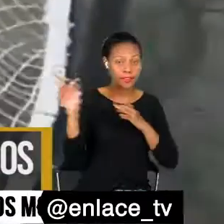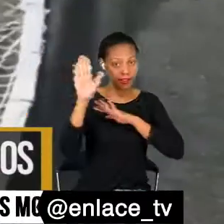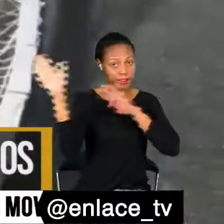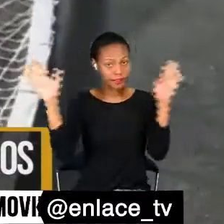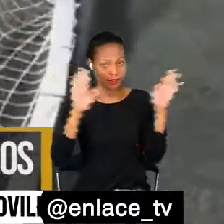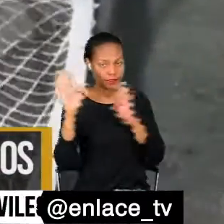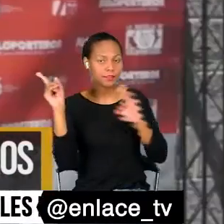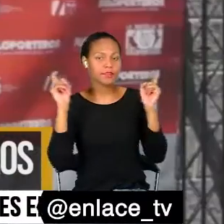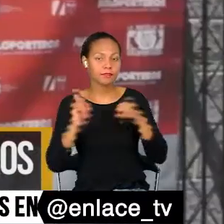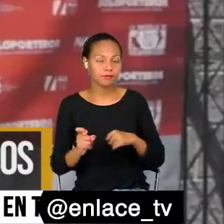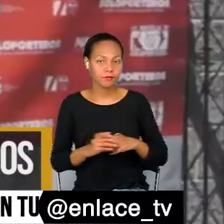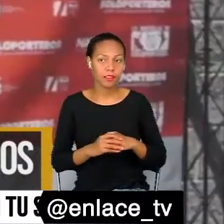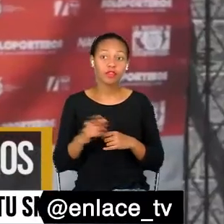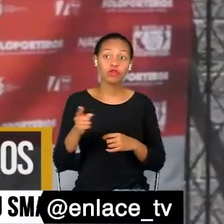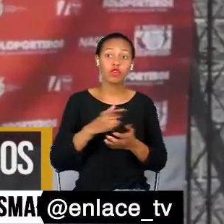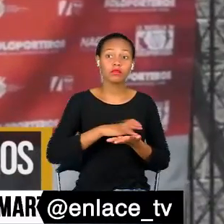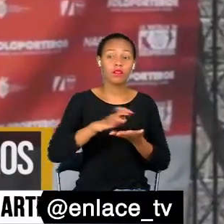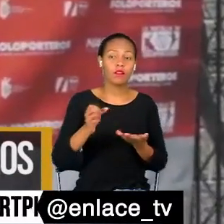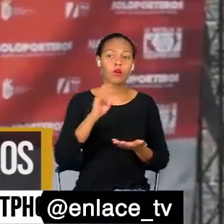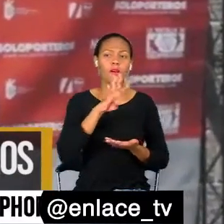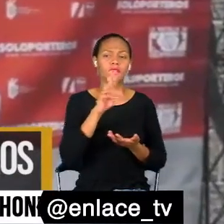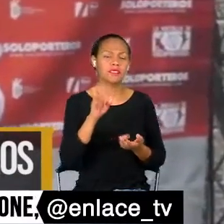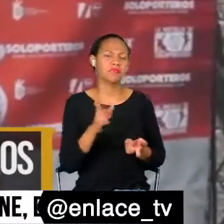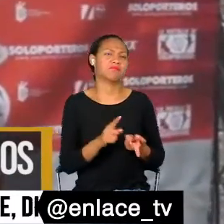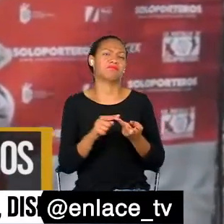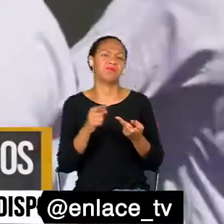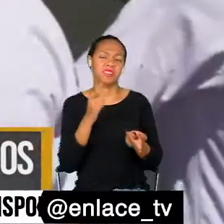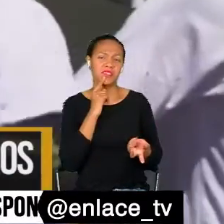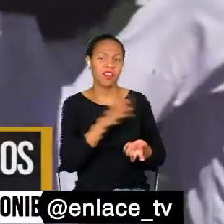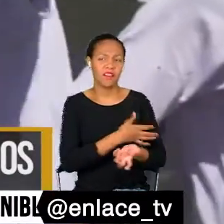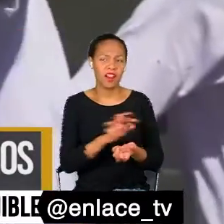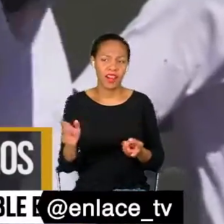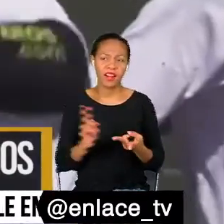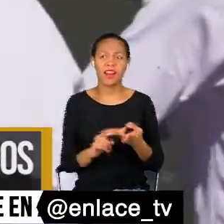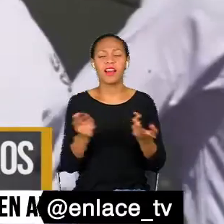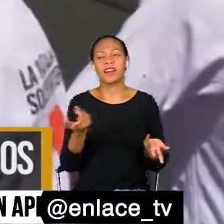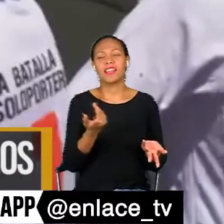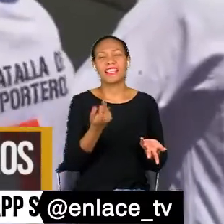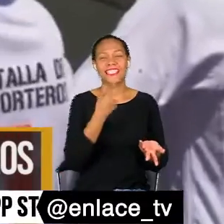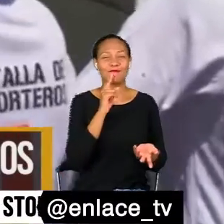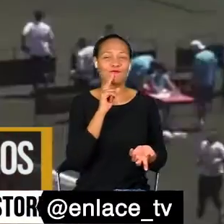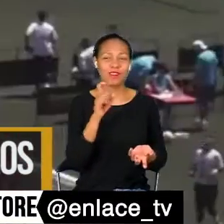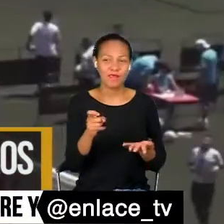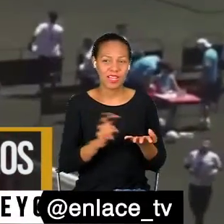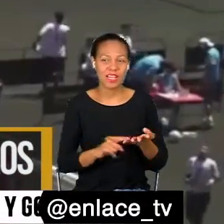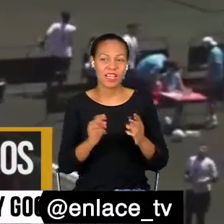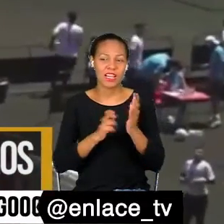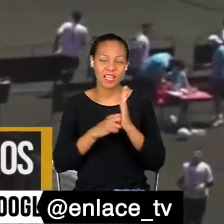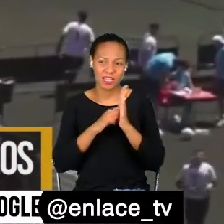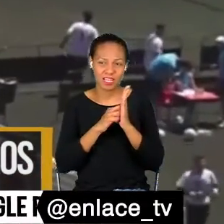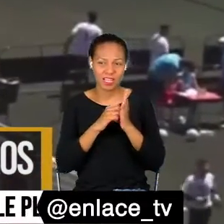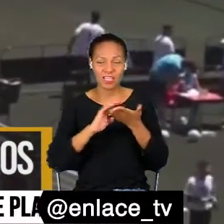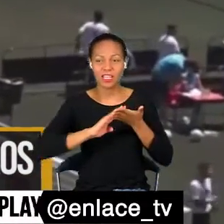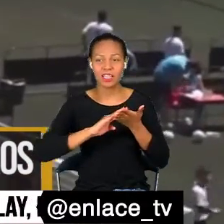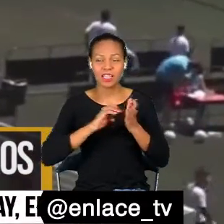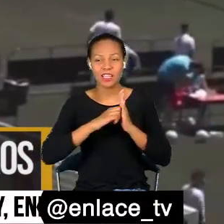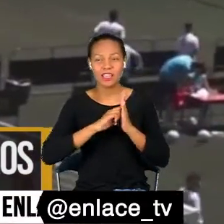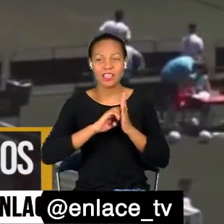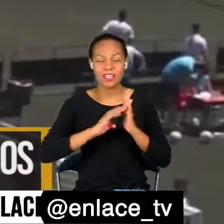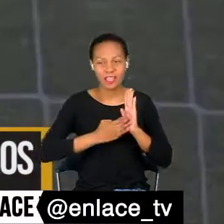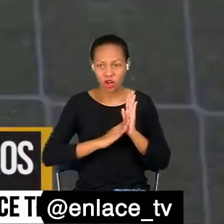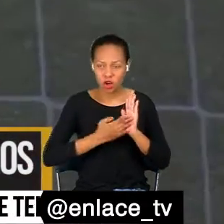47 arqueros de Sabana de Torres, Bucaramanga, Yondó, Girón, Lebrija, Cantagallo y Barranca Bermeja se concentrarán en un solo